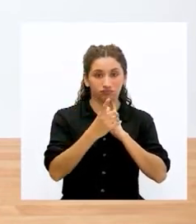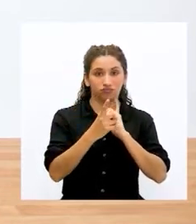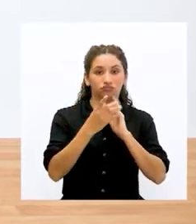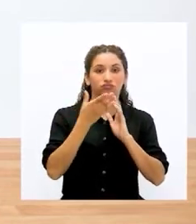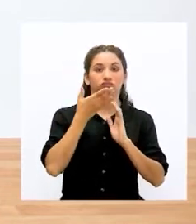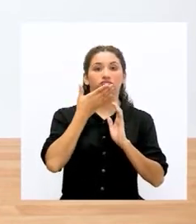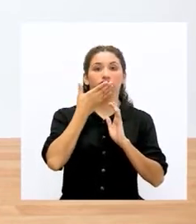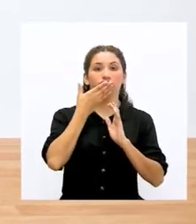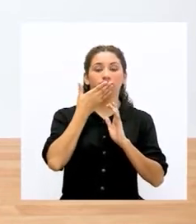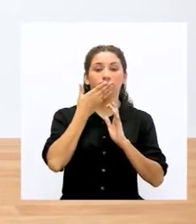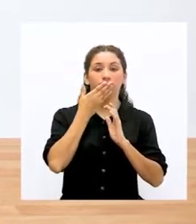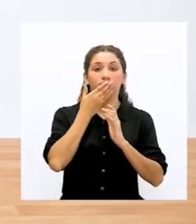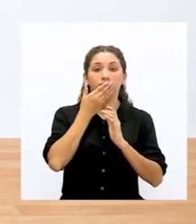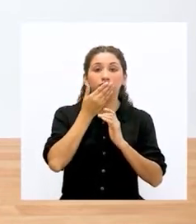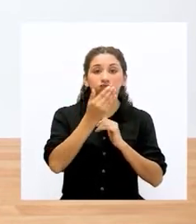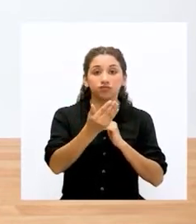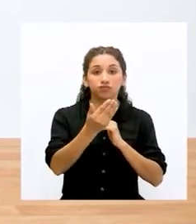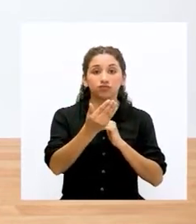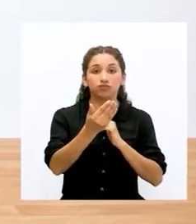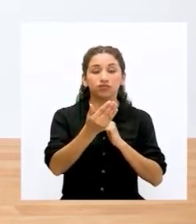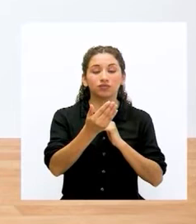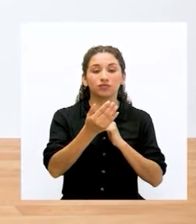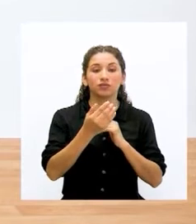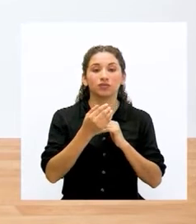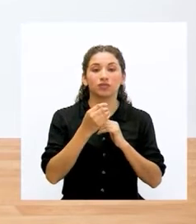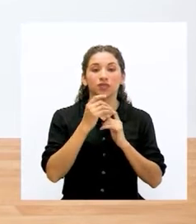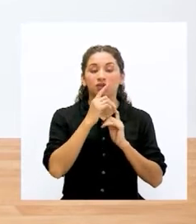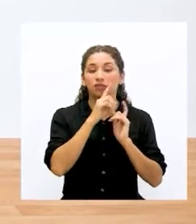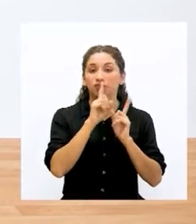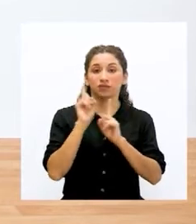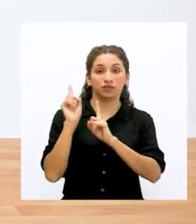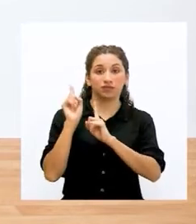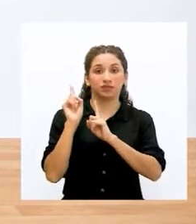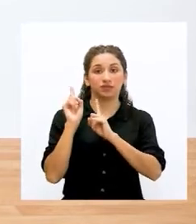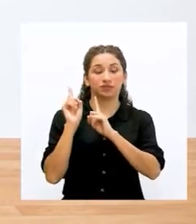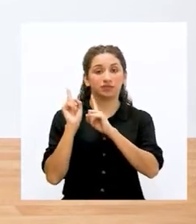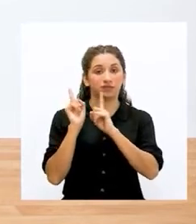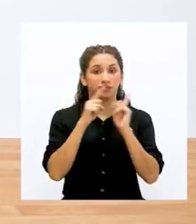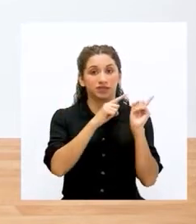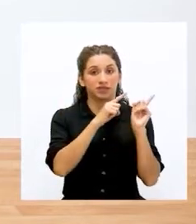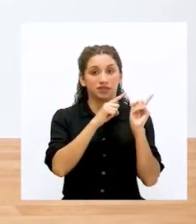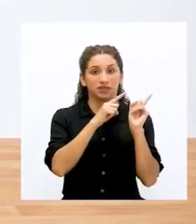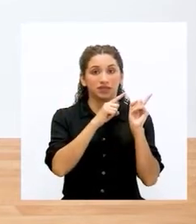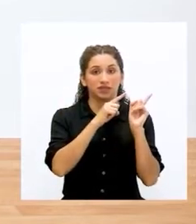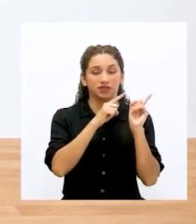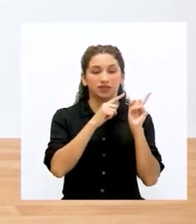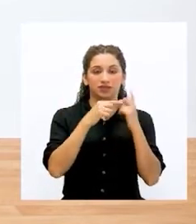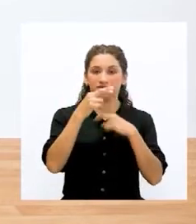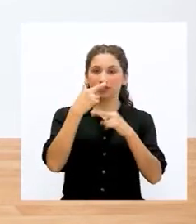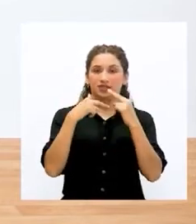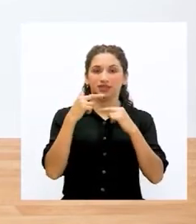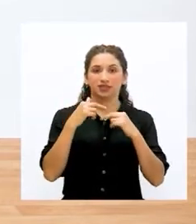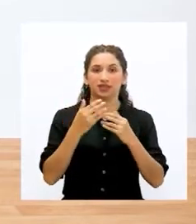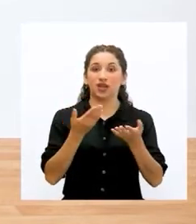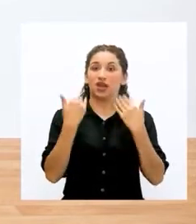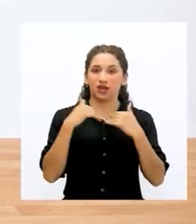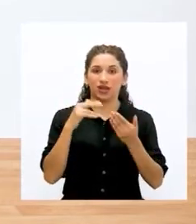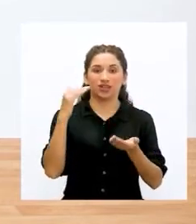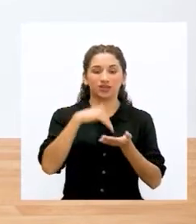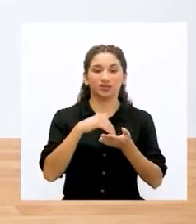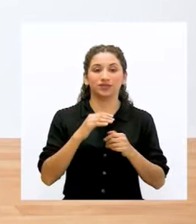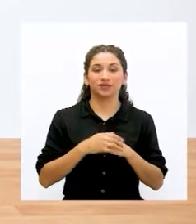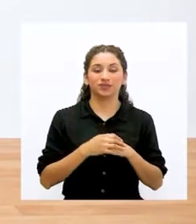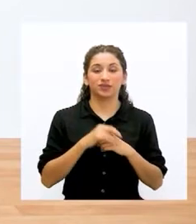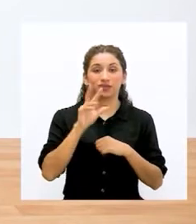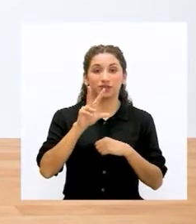atrás. Ahora hacia el costado. Miro hacia el lado, miro hacia el otro lado y regreso al centro. Vamos a intentarlo una vez más.